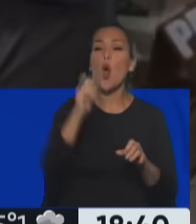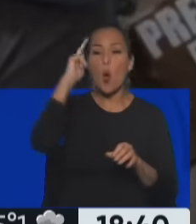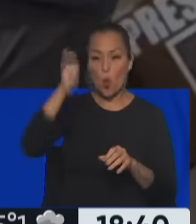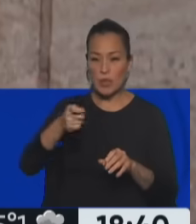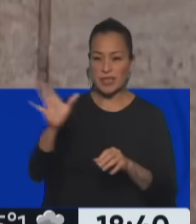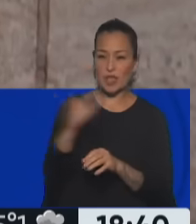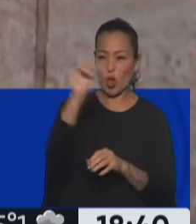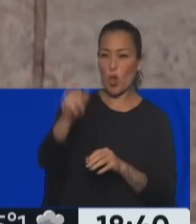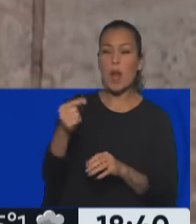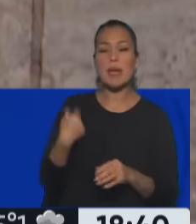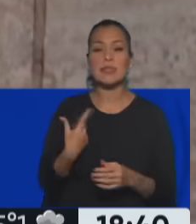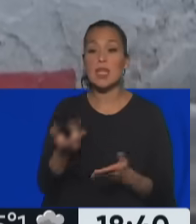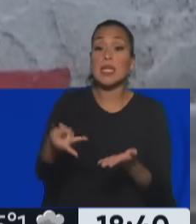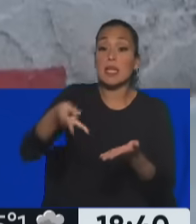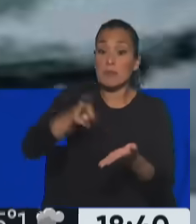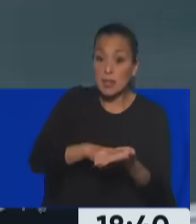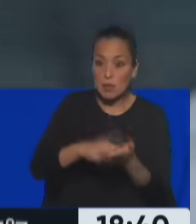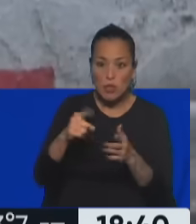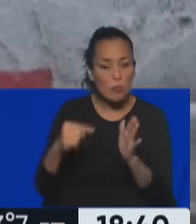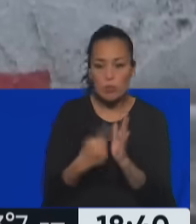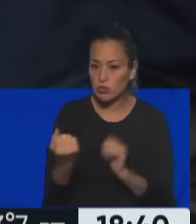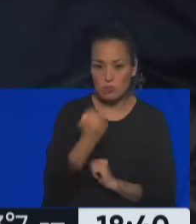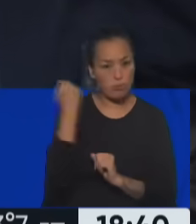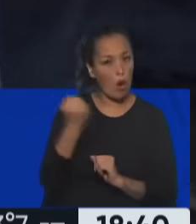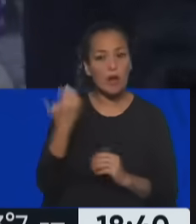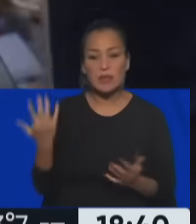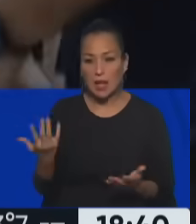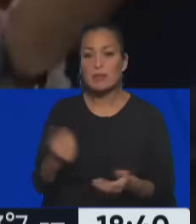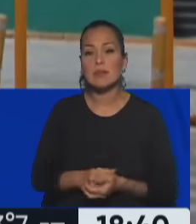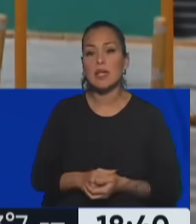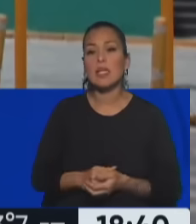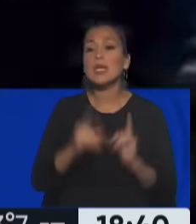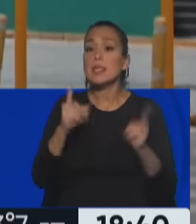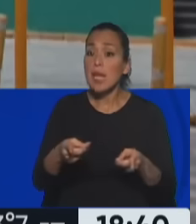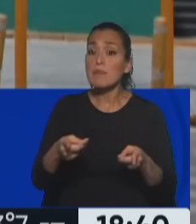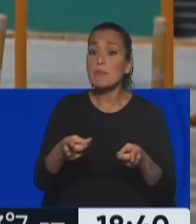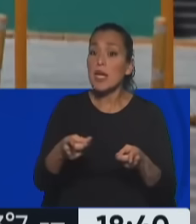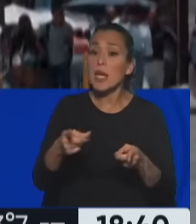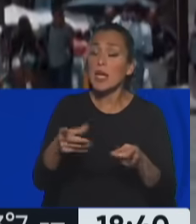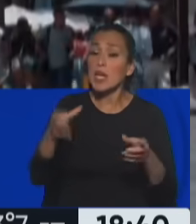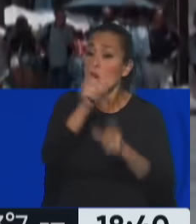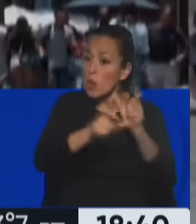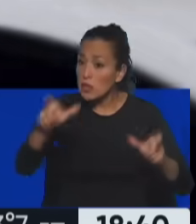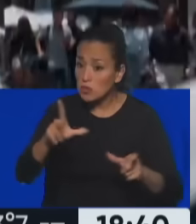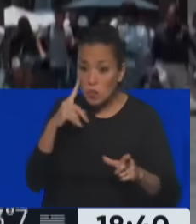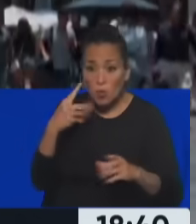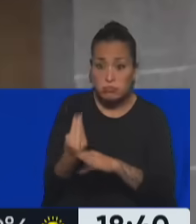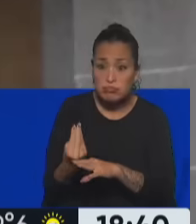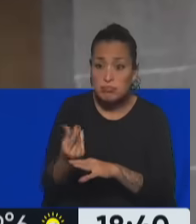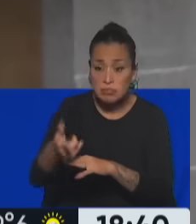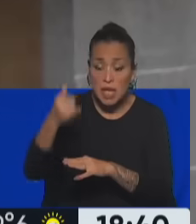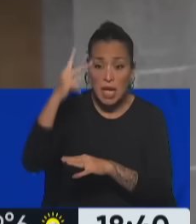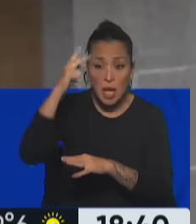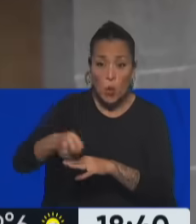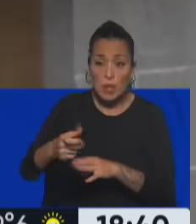reiteramos, porque es un punto muy importante incluyendo los integrantes de la Corte Suprema de Justicia. Otra